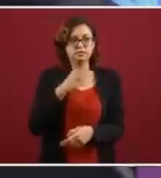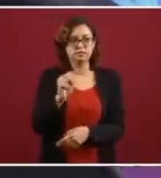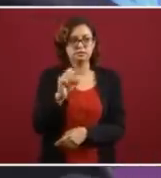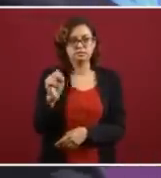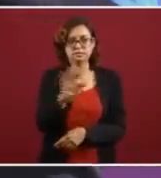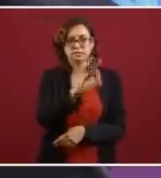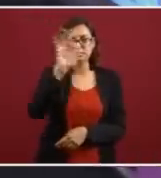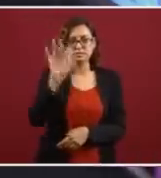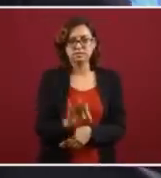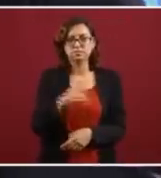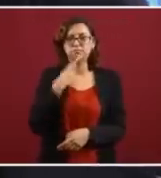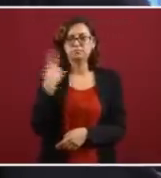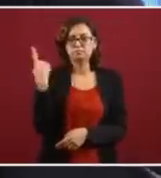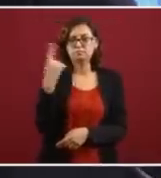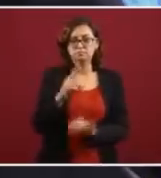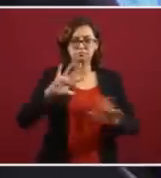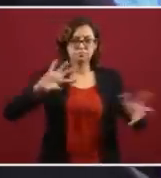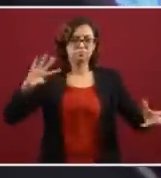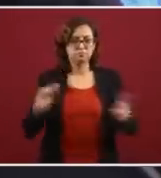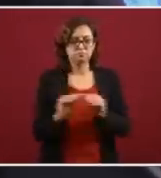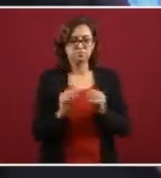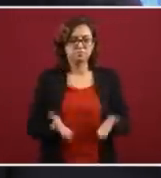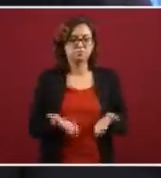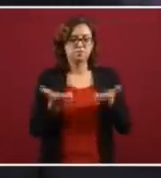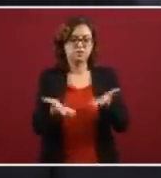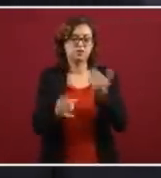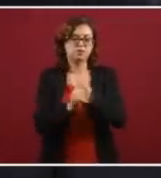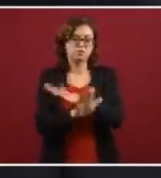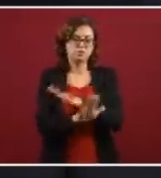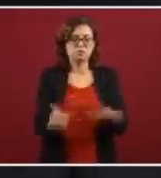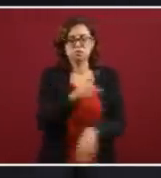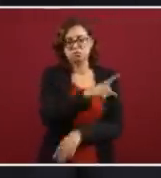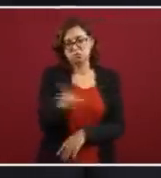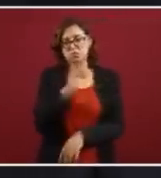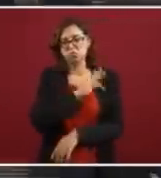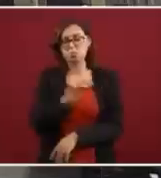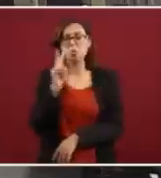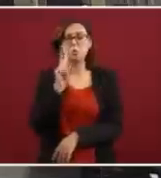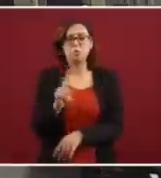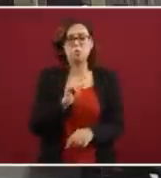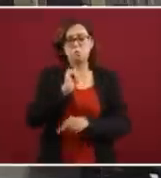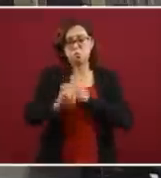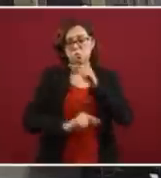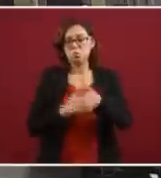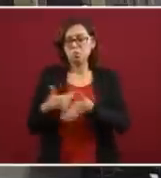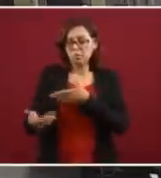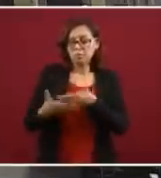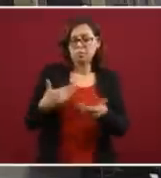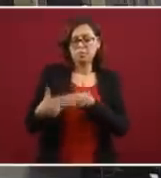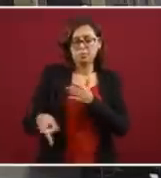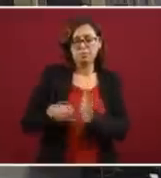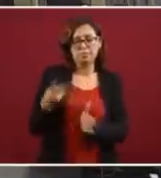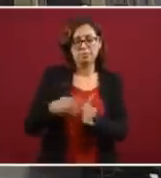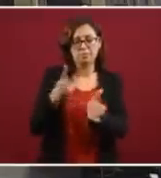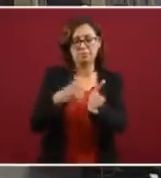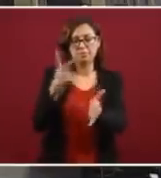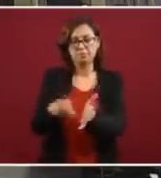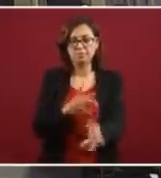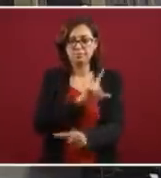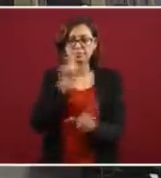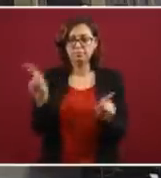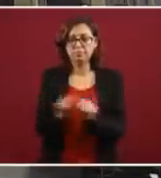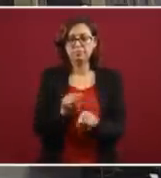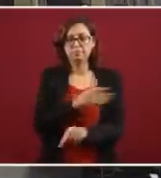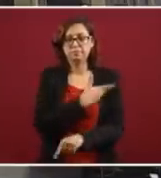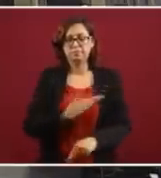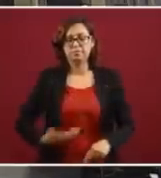60% de las quejas. Está toda la información disponible y estaremos actualizándola recurrentemente. Es cuanto, señor